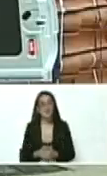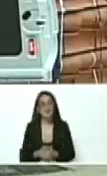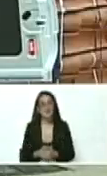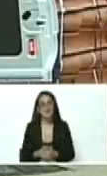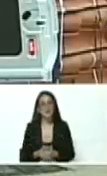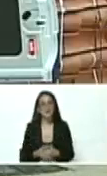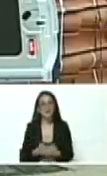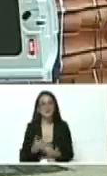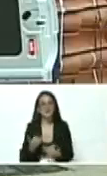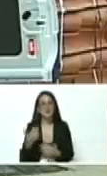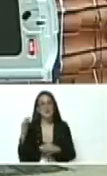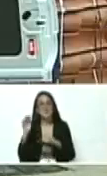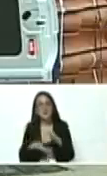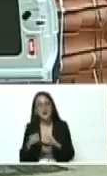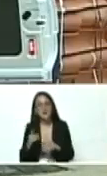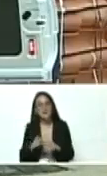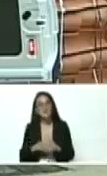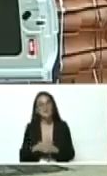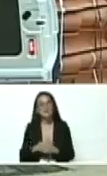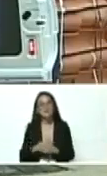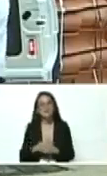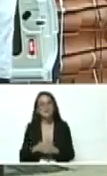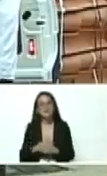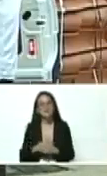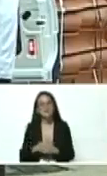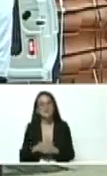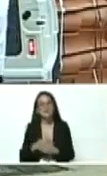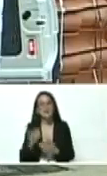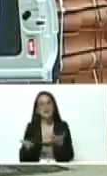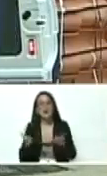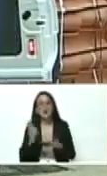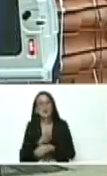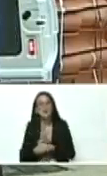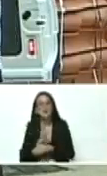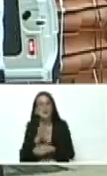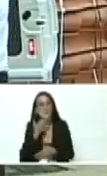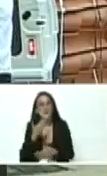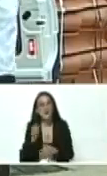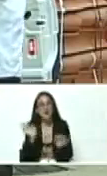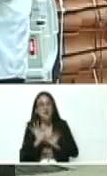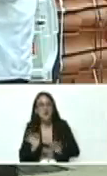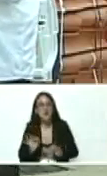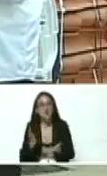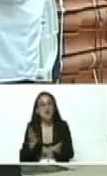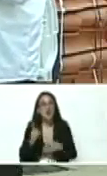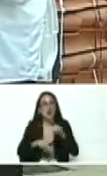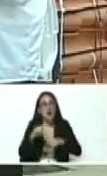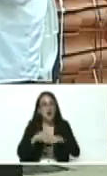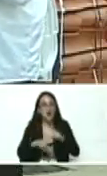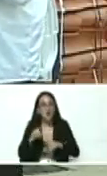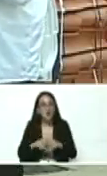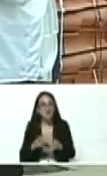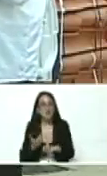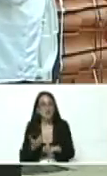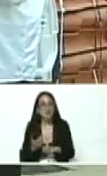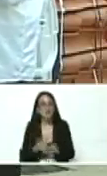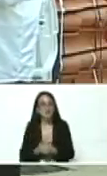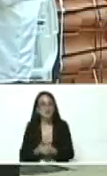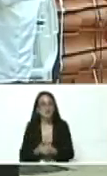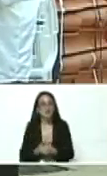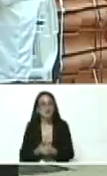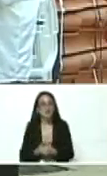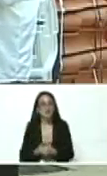hacer más con menos? Porque uno viene acostumbrado a los puntos de cuenta, uno venía acostumbrado de otros métodos de la Venezuela petrolera. Entonces, bueno, usted nos dio la clave. Mire, la clave es